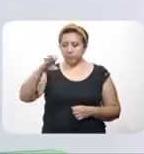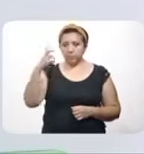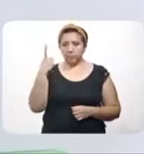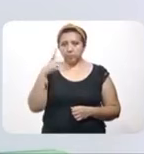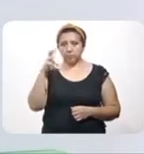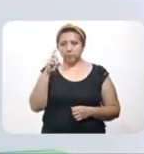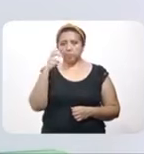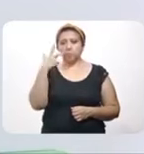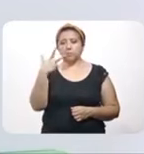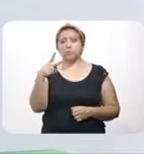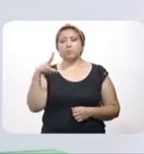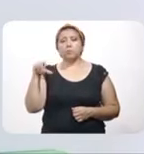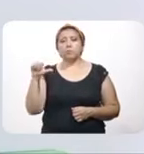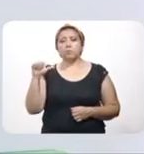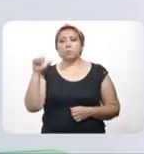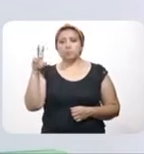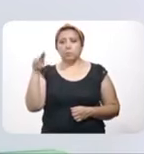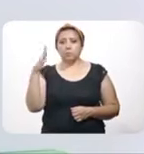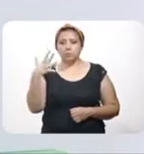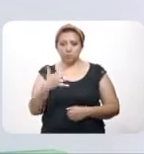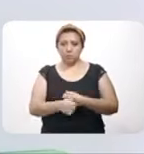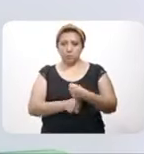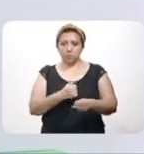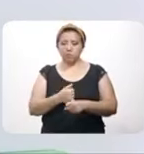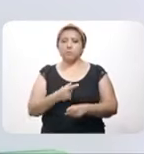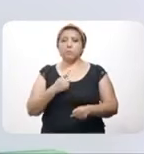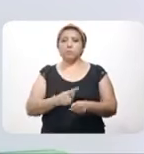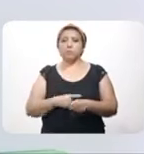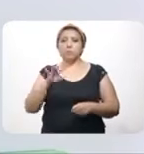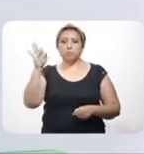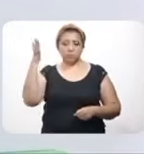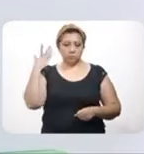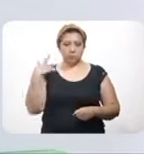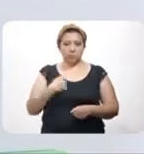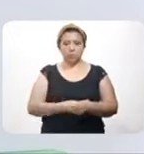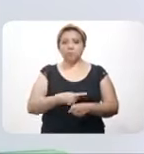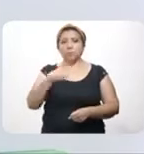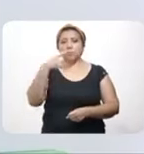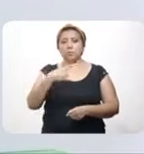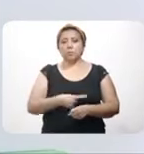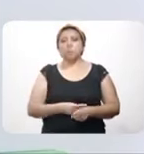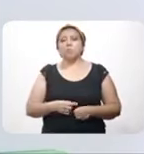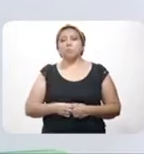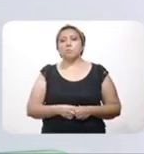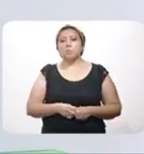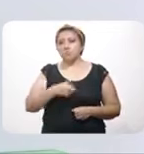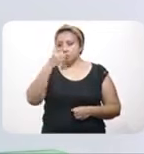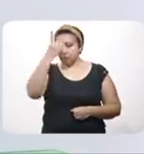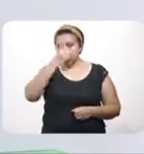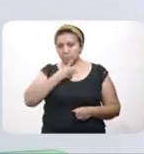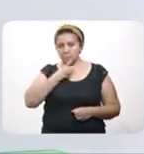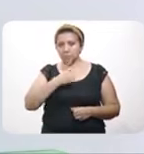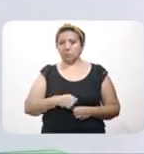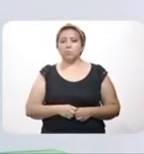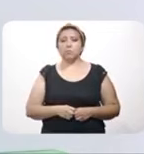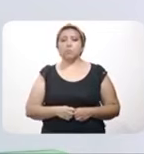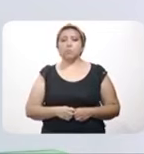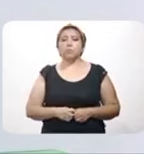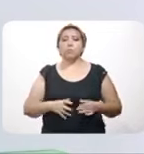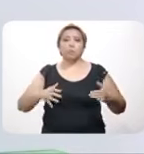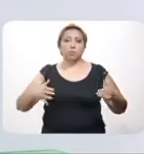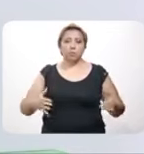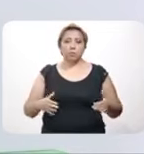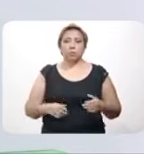rango de edad de 38 a 85 años. Sus principales enfermedades fueron hipertensión arterial sistémica, diabetes